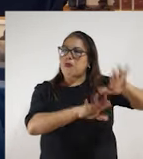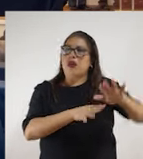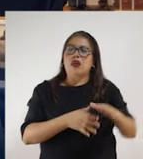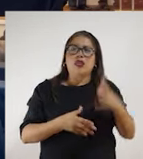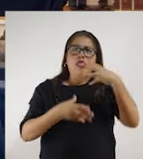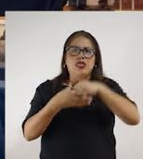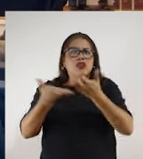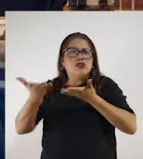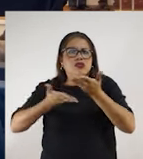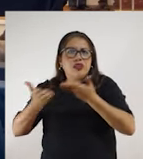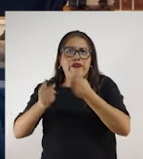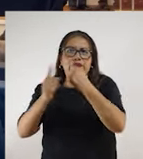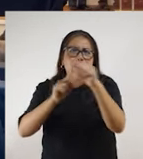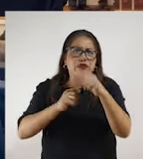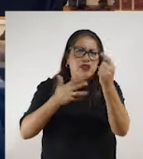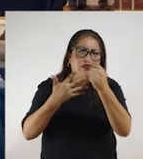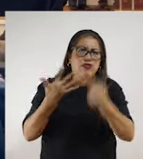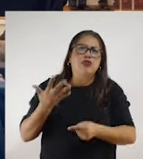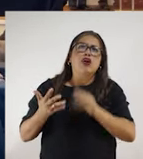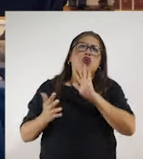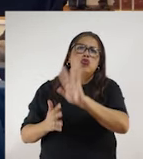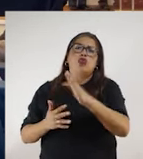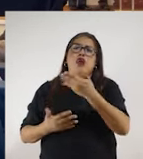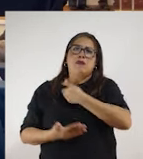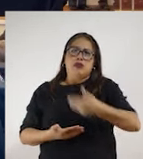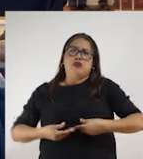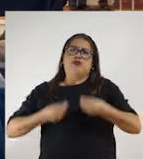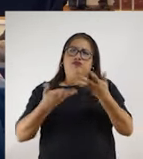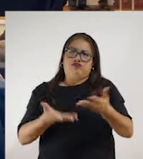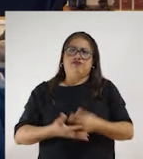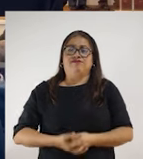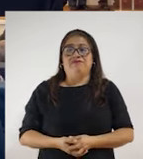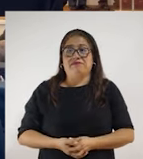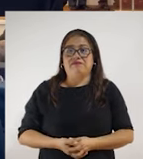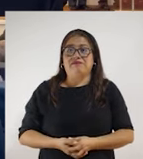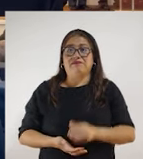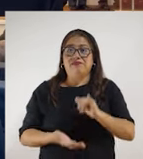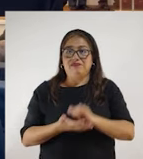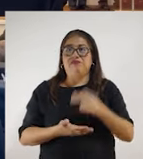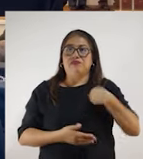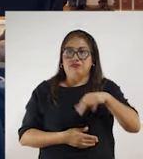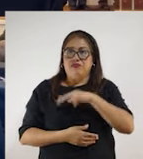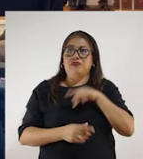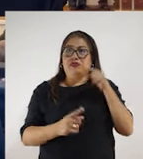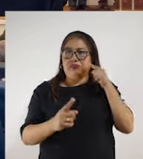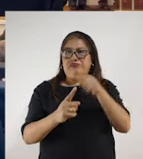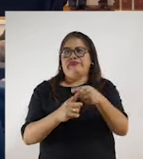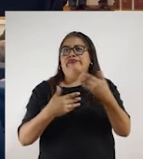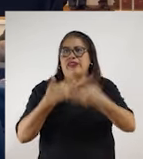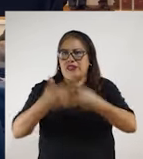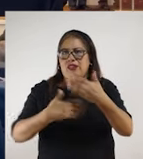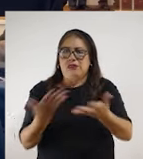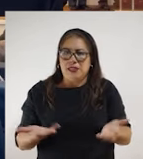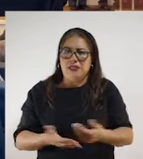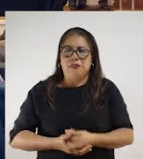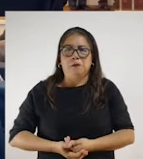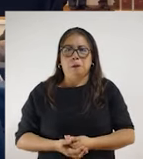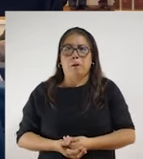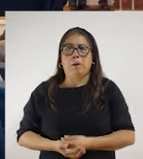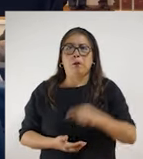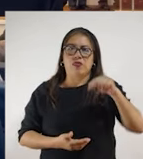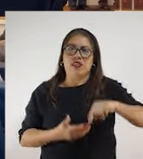los servicios, en las distintas intervenciones del Estado. Y así ese camino estamos avanzando.